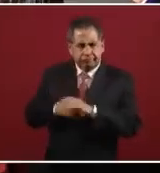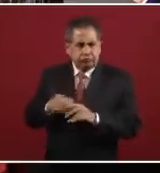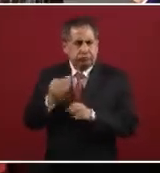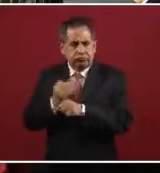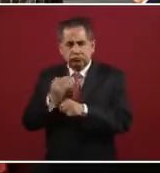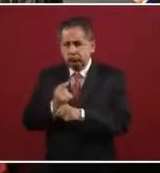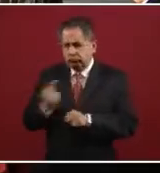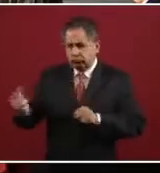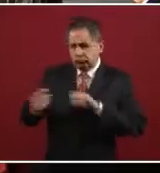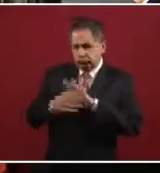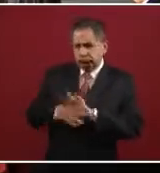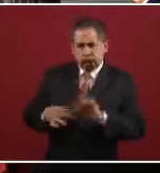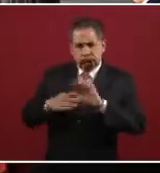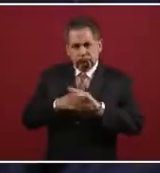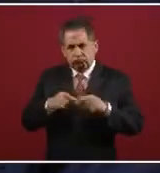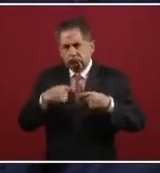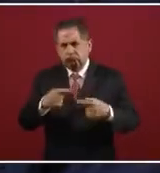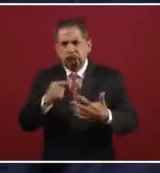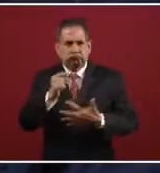explicar